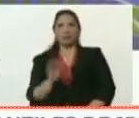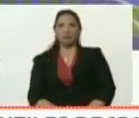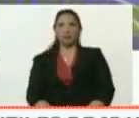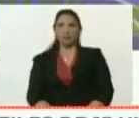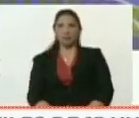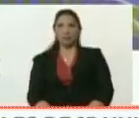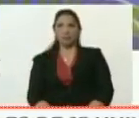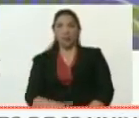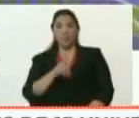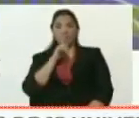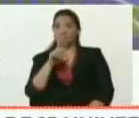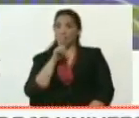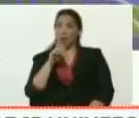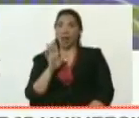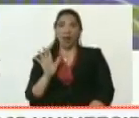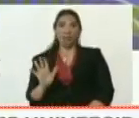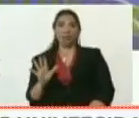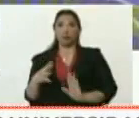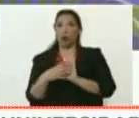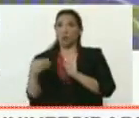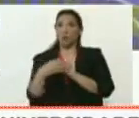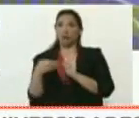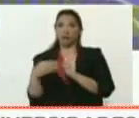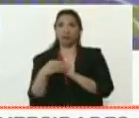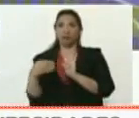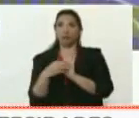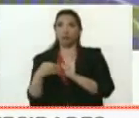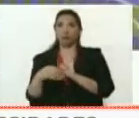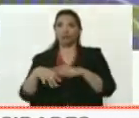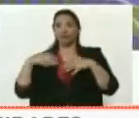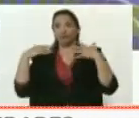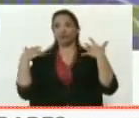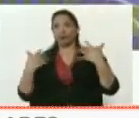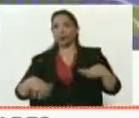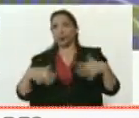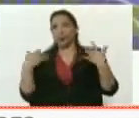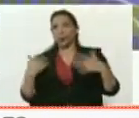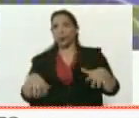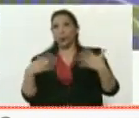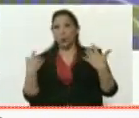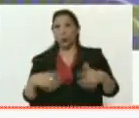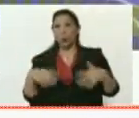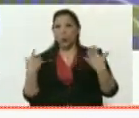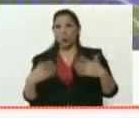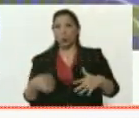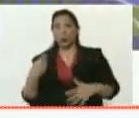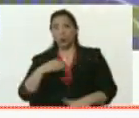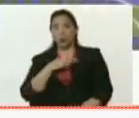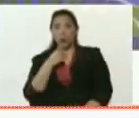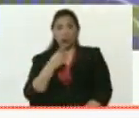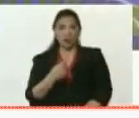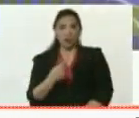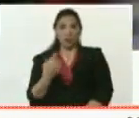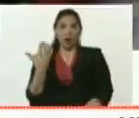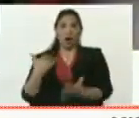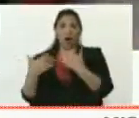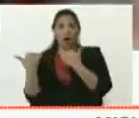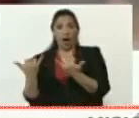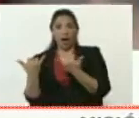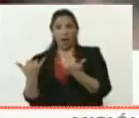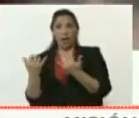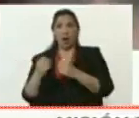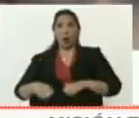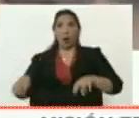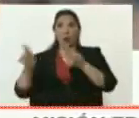Es una mala moda que les va a costar muy caro. Lo dijimos recientemente en la Organización de las